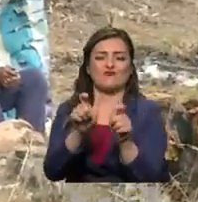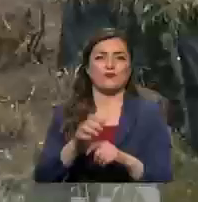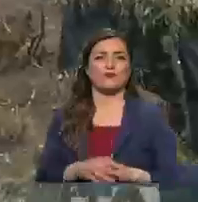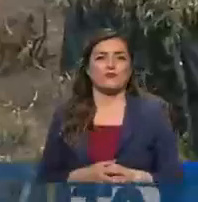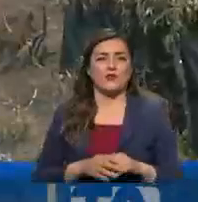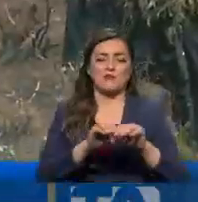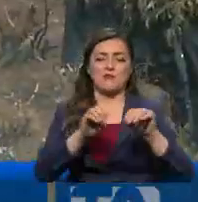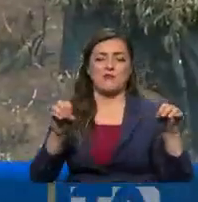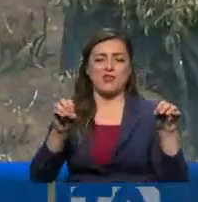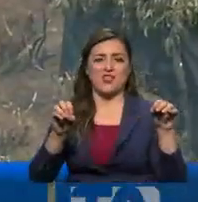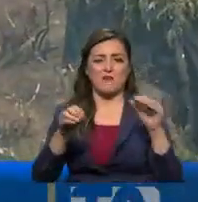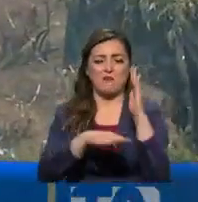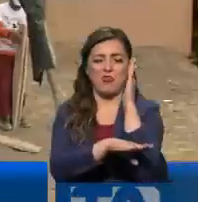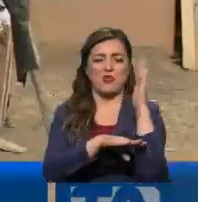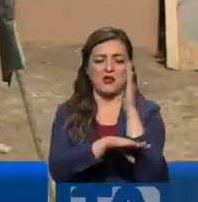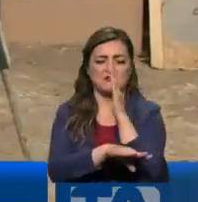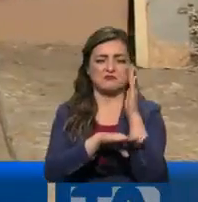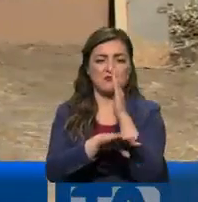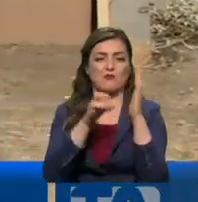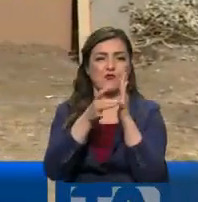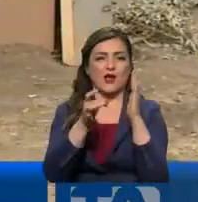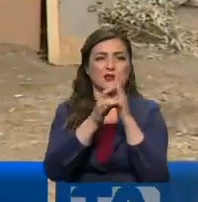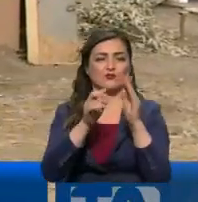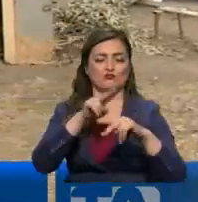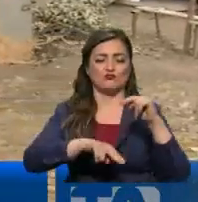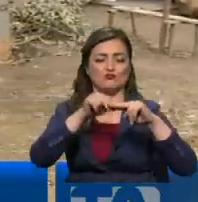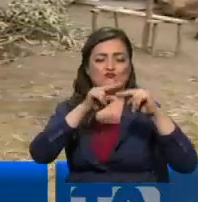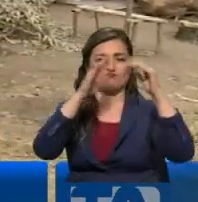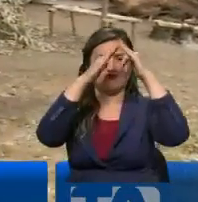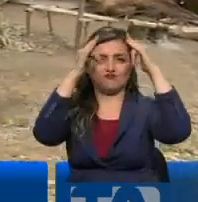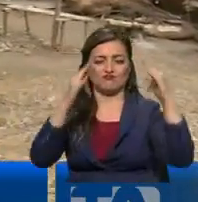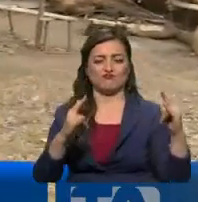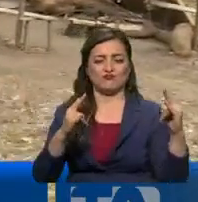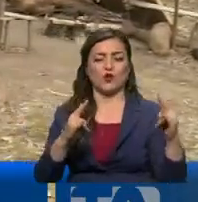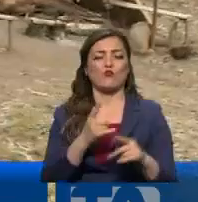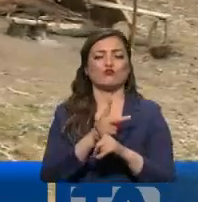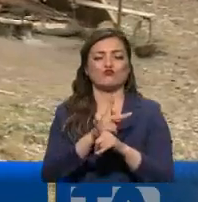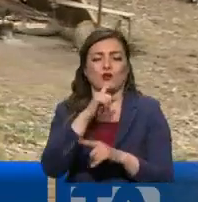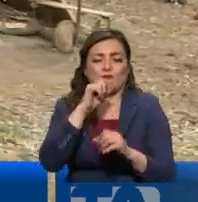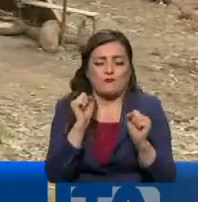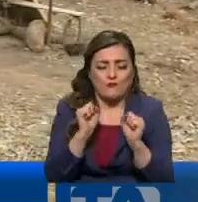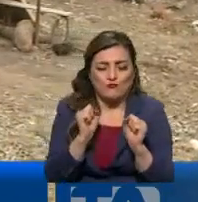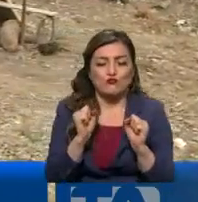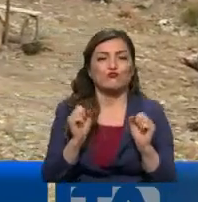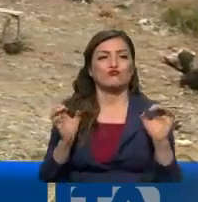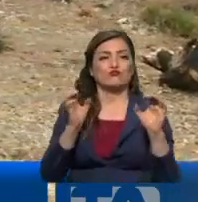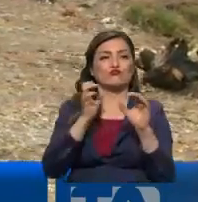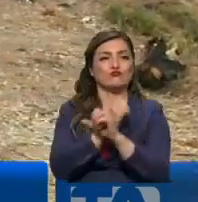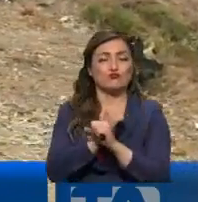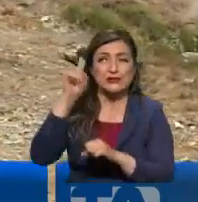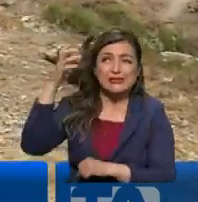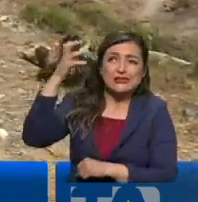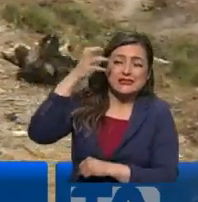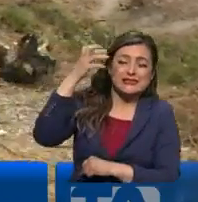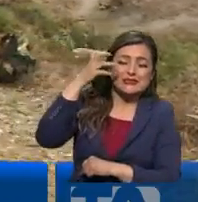cañas, maderas y plásticos han construido pequeñas cabañas provisionales que les permite protegerse del frío durante las noches y del intenso sol